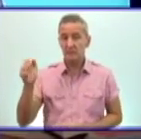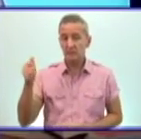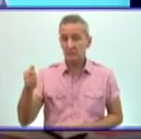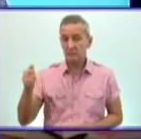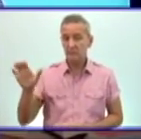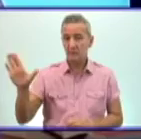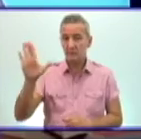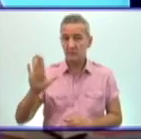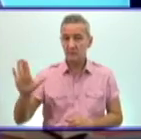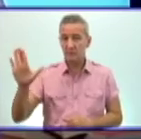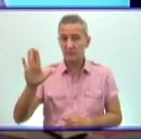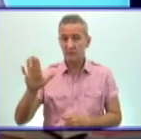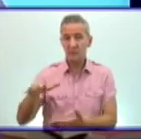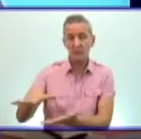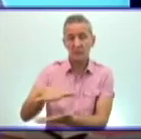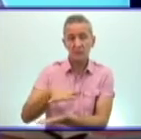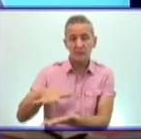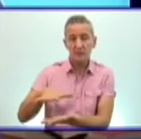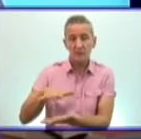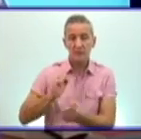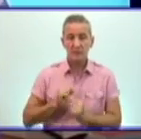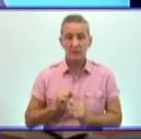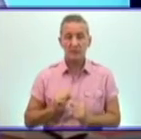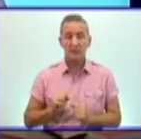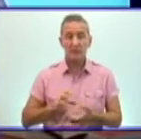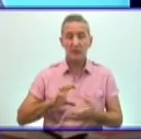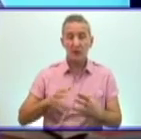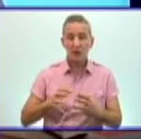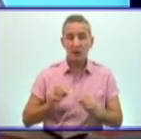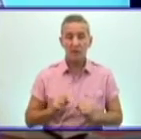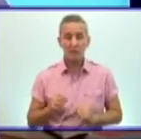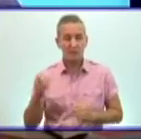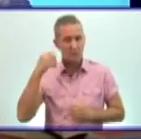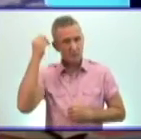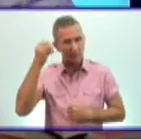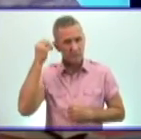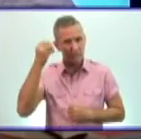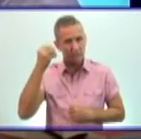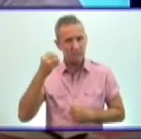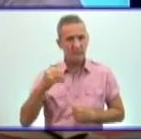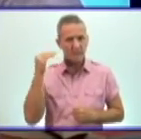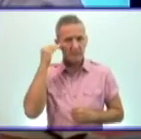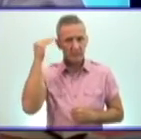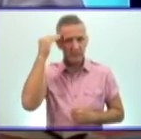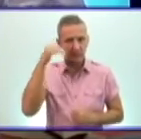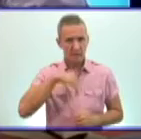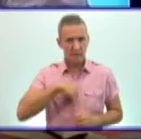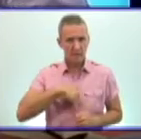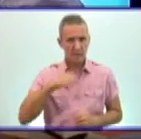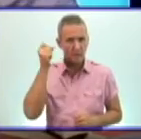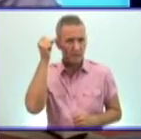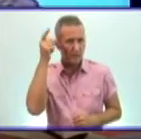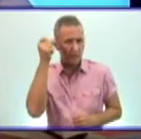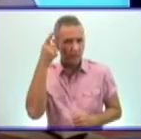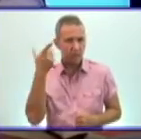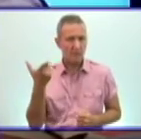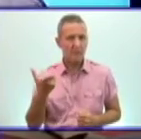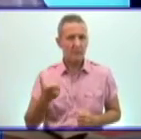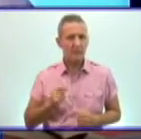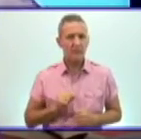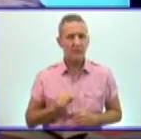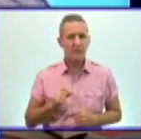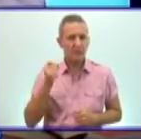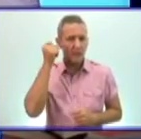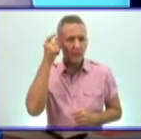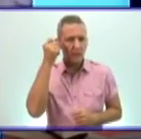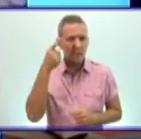sus contextos, no haya maneras de razonar, capacidad de sentir y experiencia por pensar. Es usted experiencia